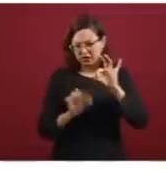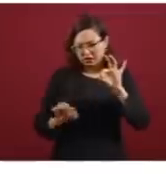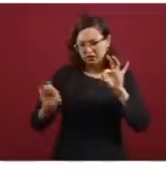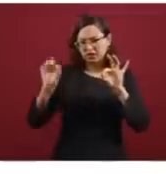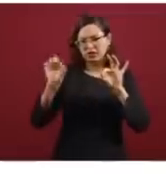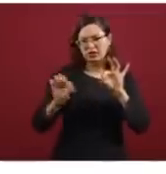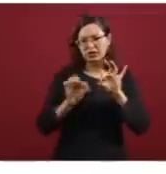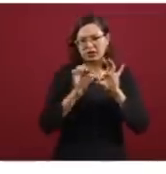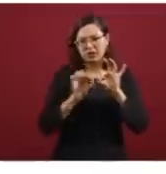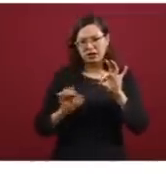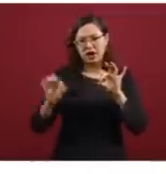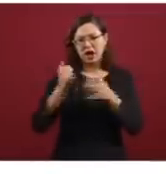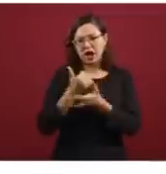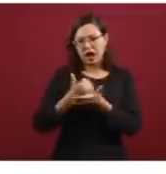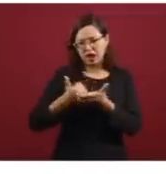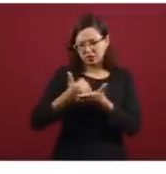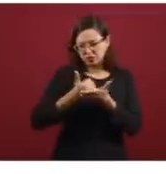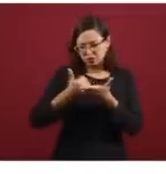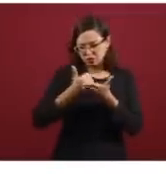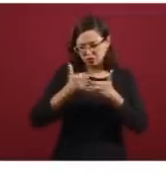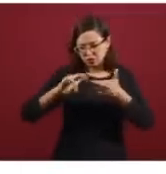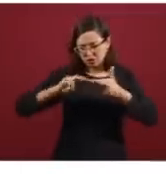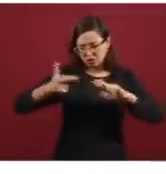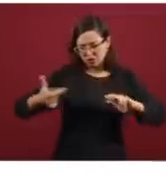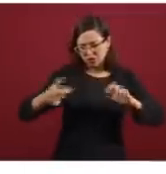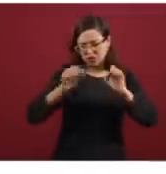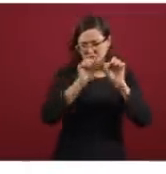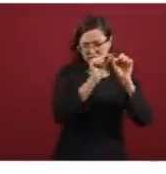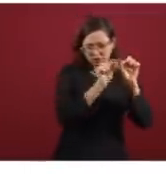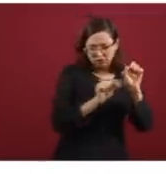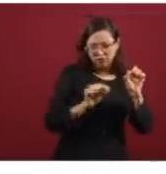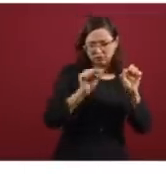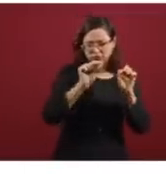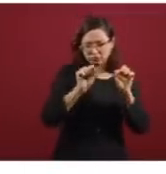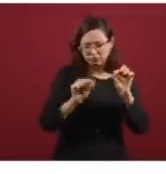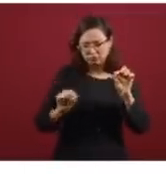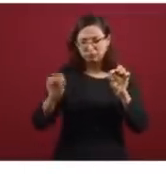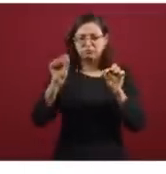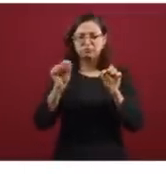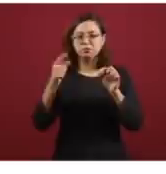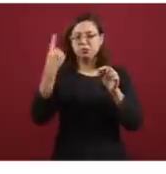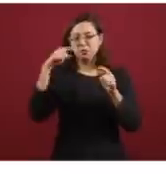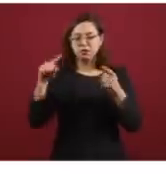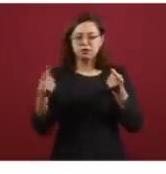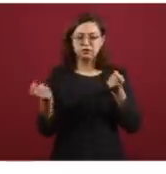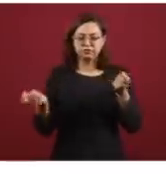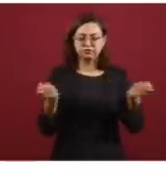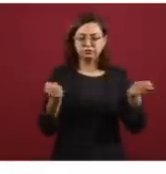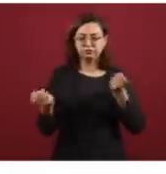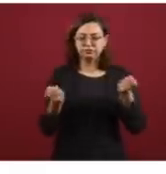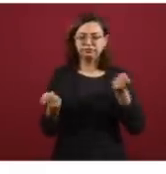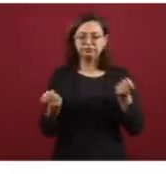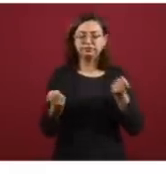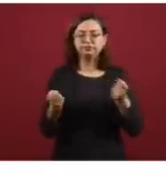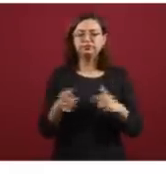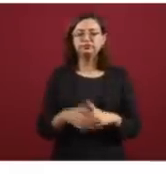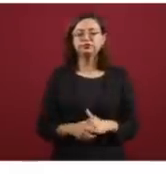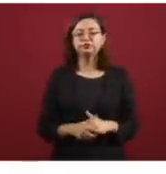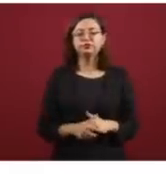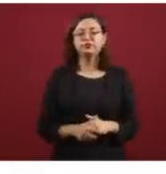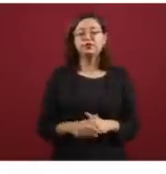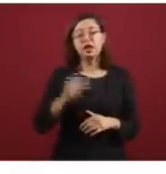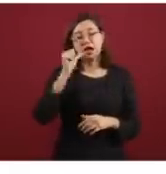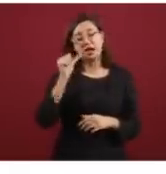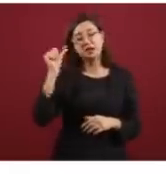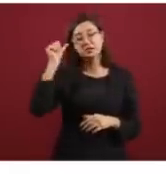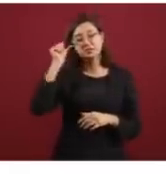puentean, se brincan ciertas partes de la tarjeta para controlarlo. Este es un operativo que inició